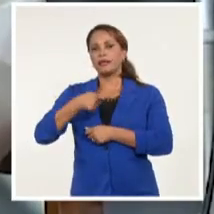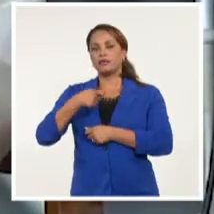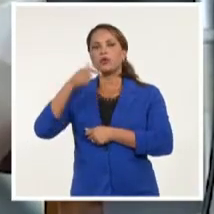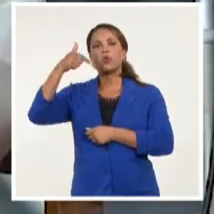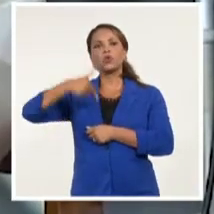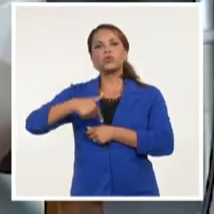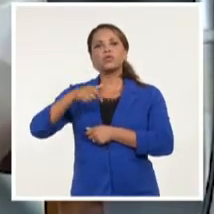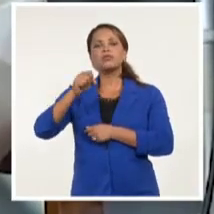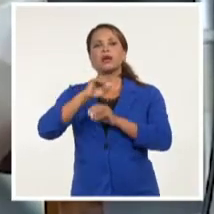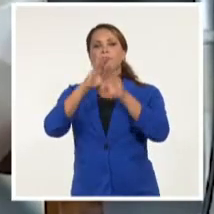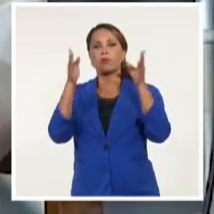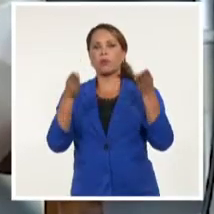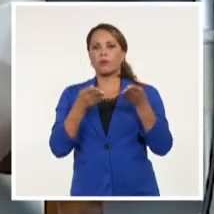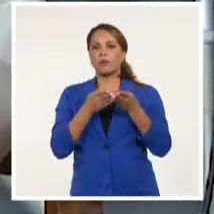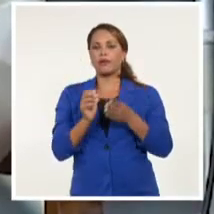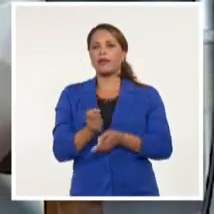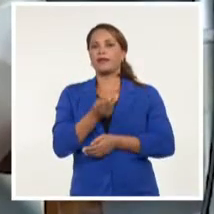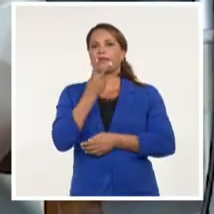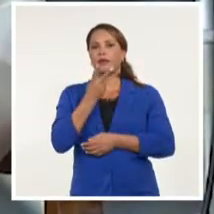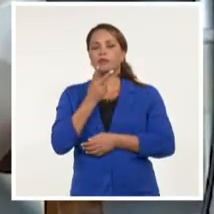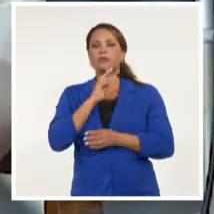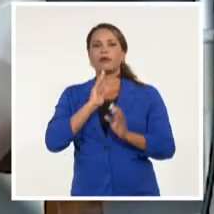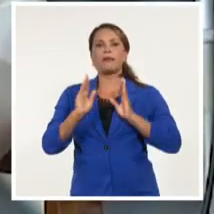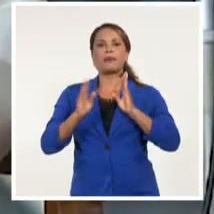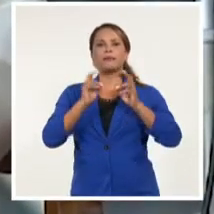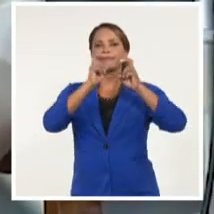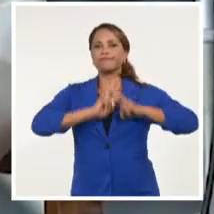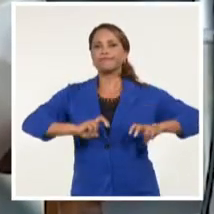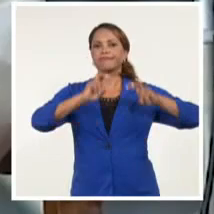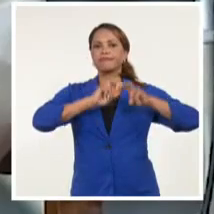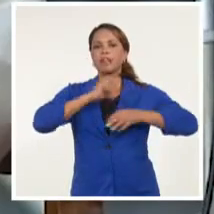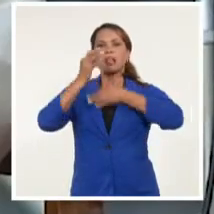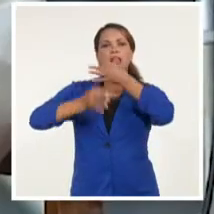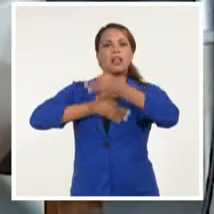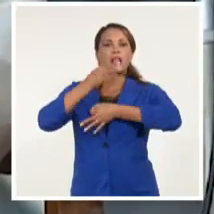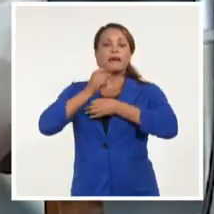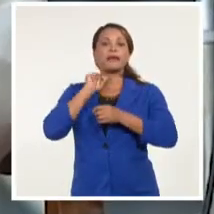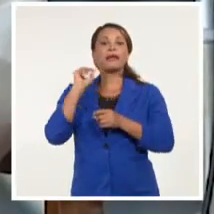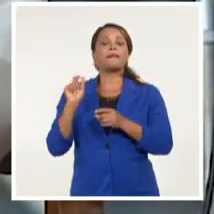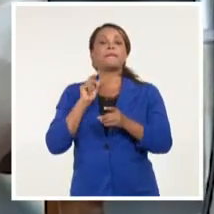Global. La segunda edición de esa investigación aseguró que del